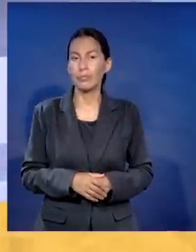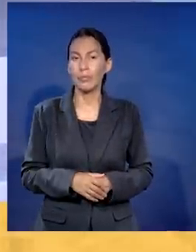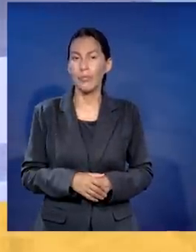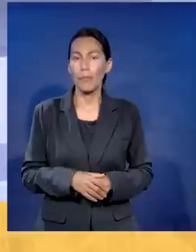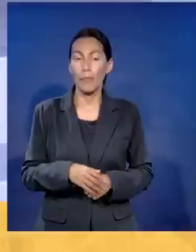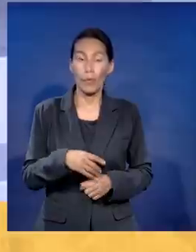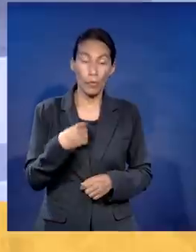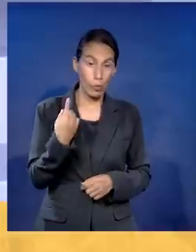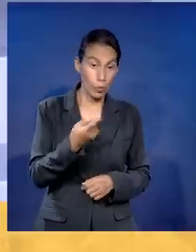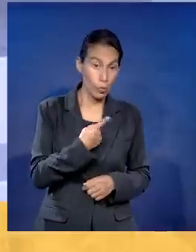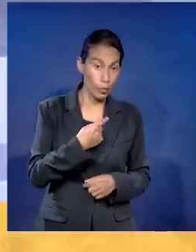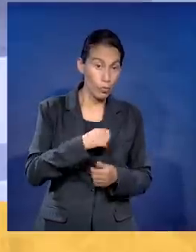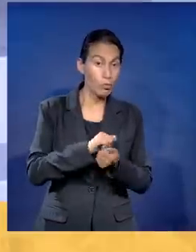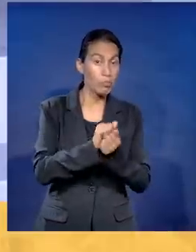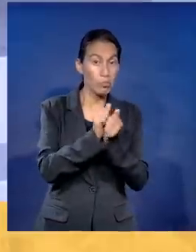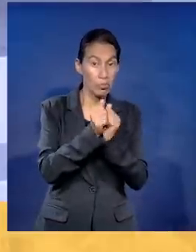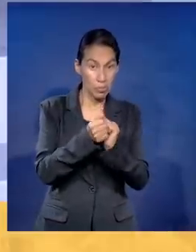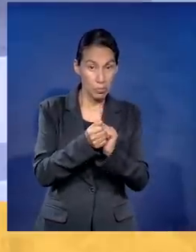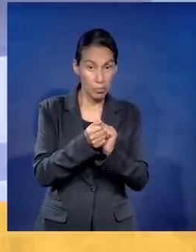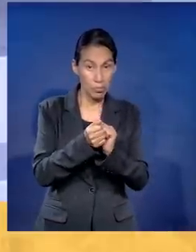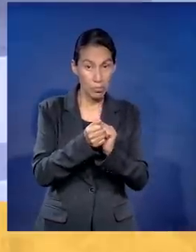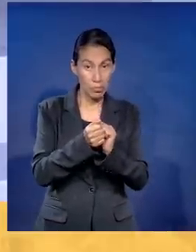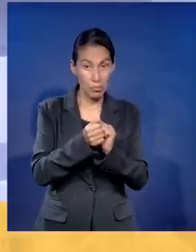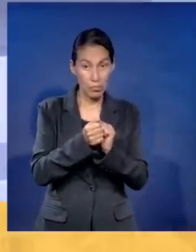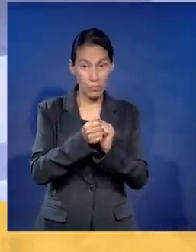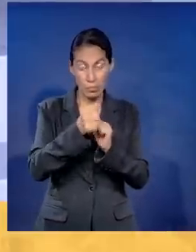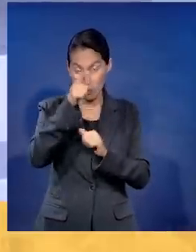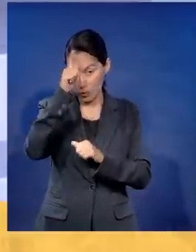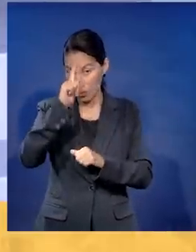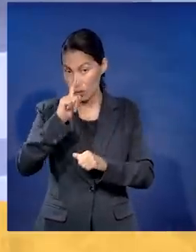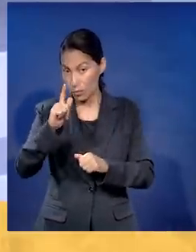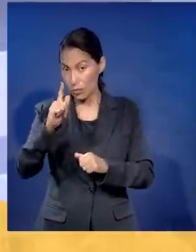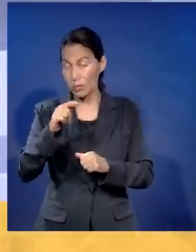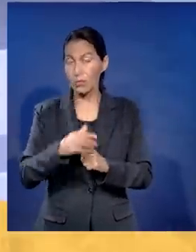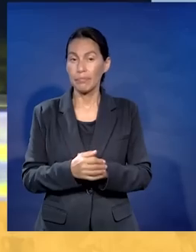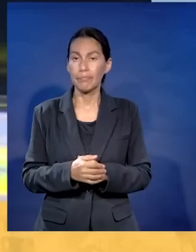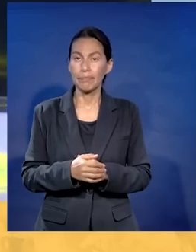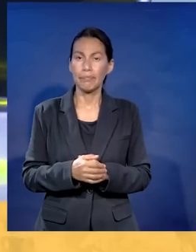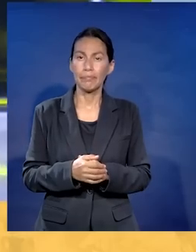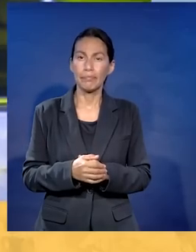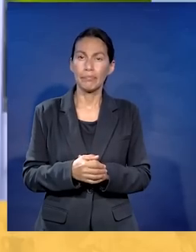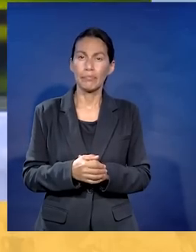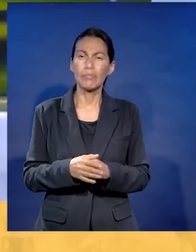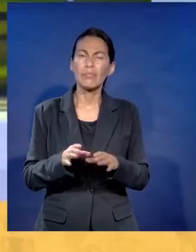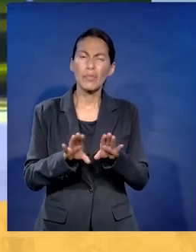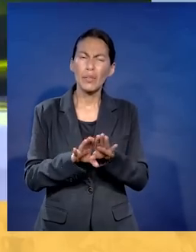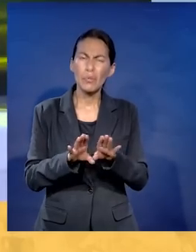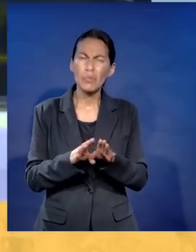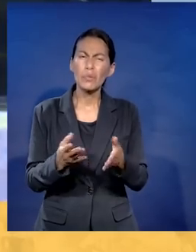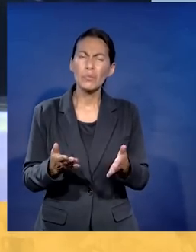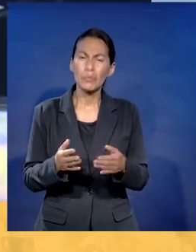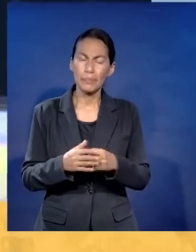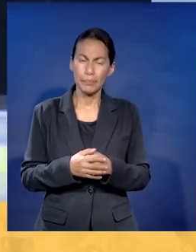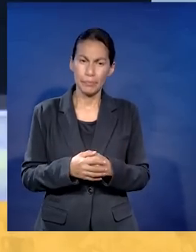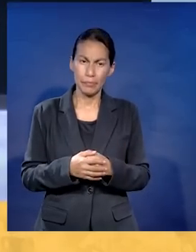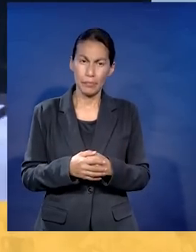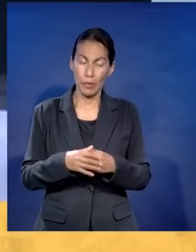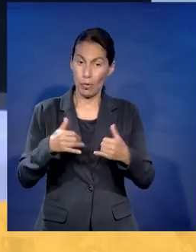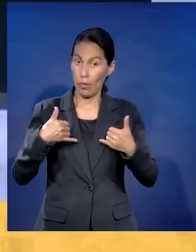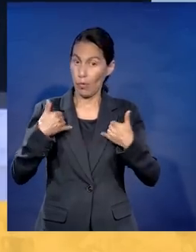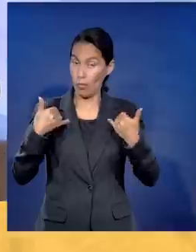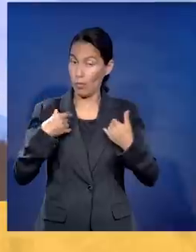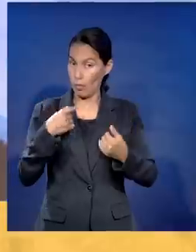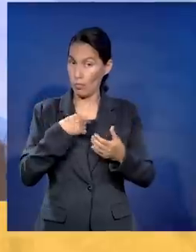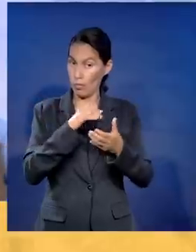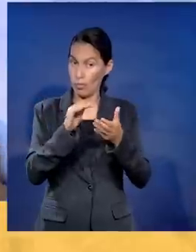personas convertidas y espirituales cierto es importante la pregunta es cómo se mide la espiritualidad Cómo